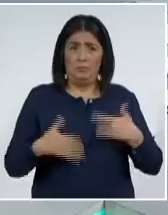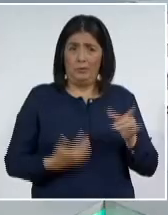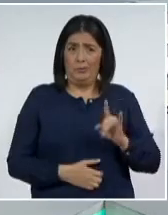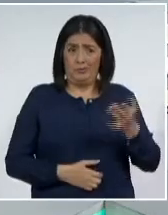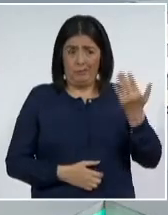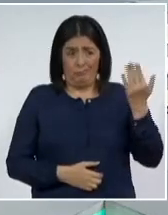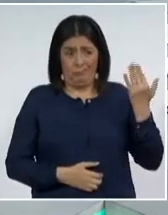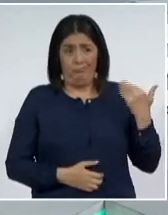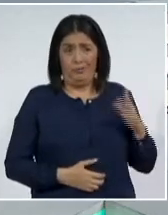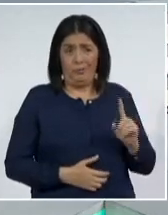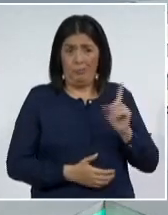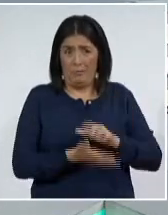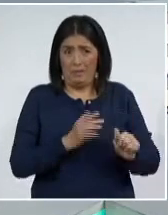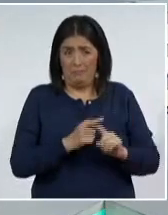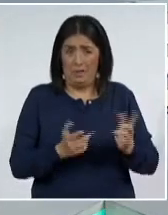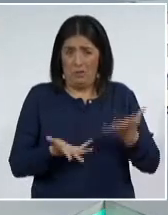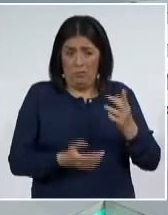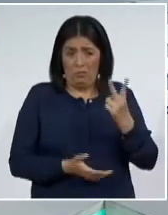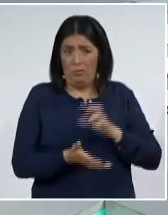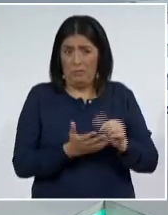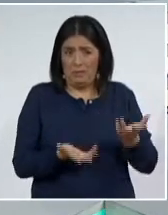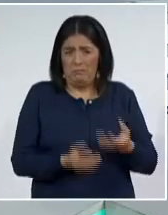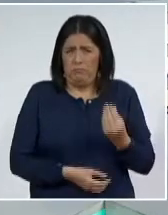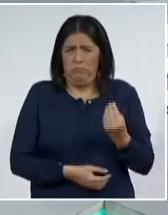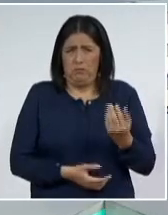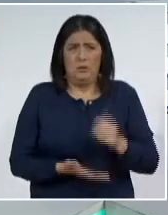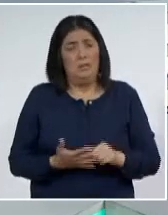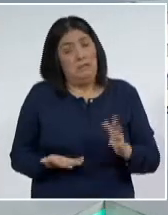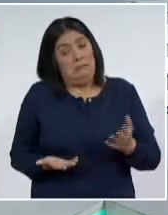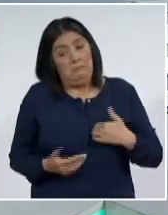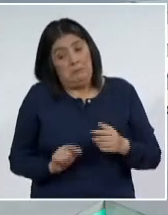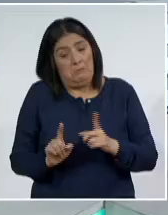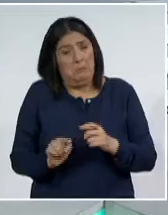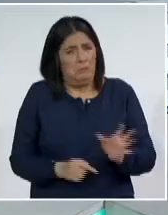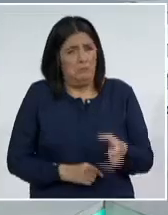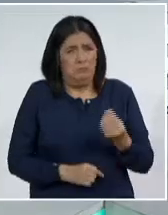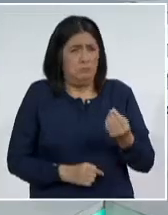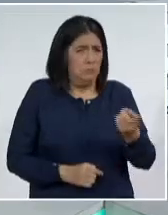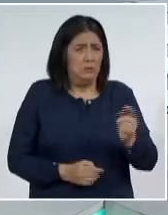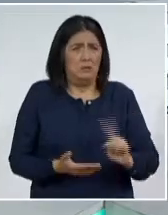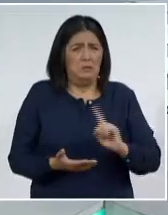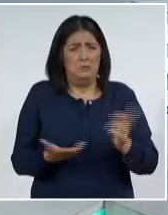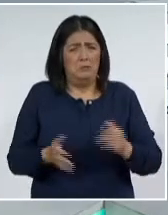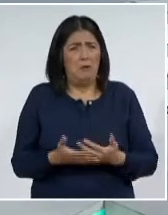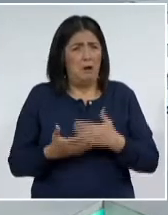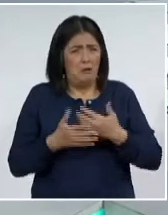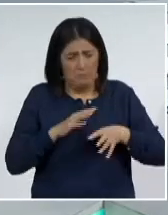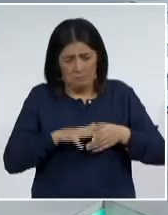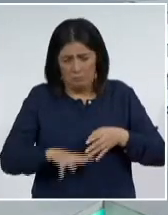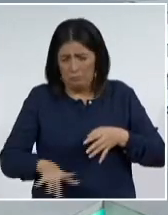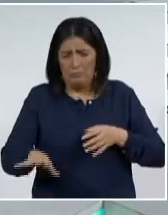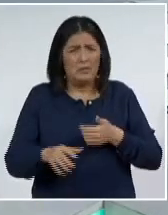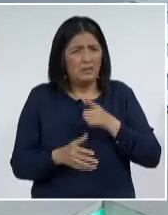utilizarse desde hace probablemente 1 mes y medio o 2 meses. ¿Por qué? Y perdona la simpleza de mi pregunta, simplemente no abren las esclusas y que todo el agua se vaya.